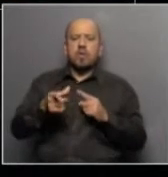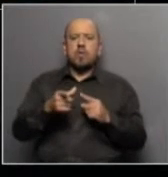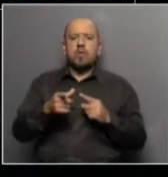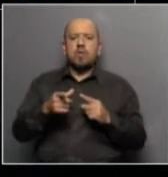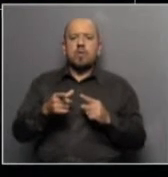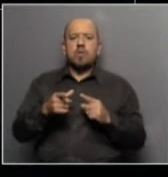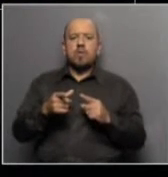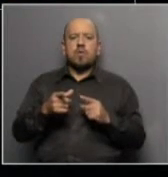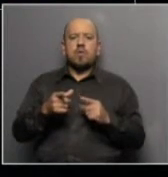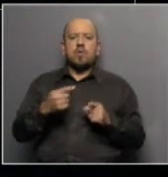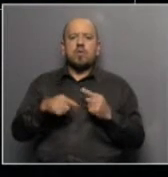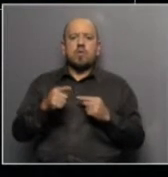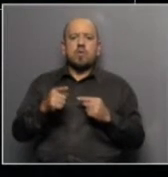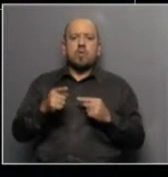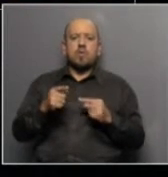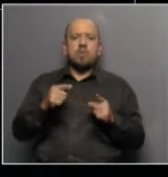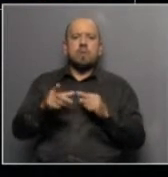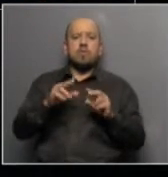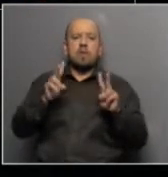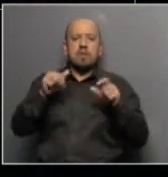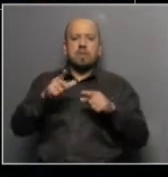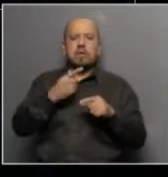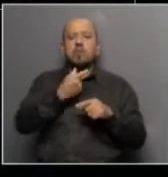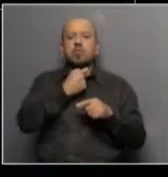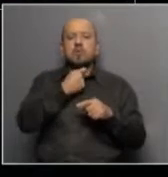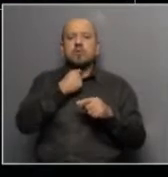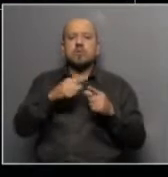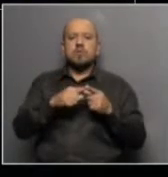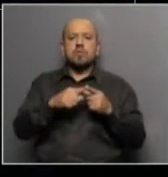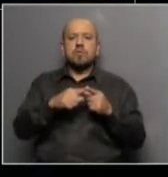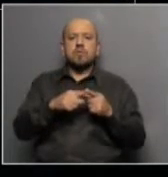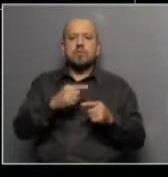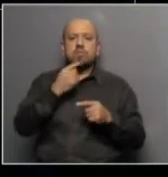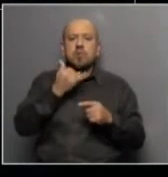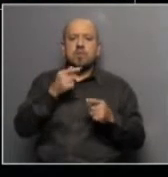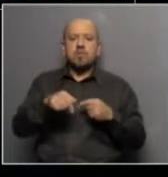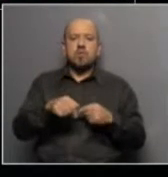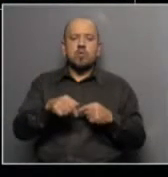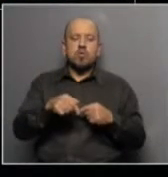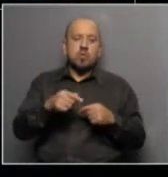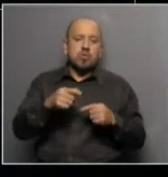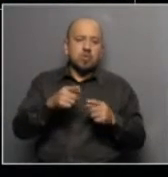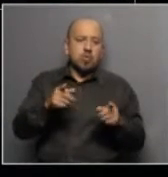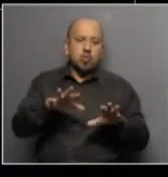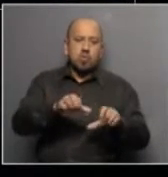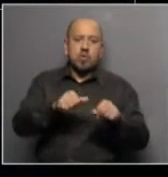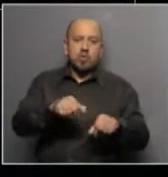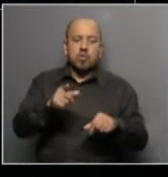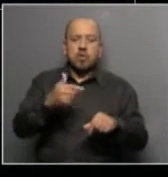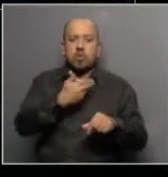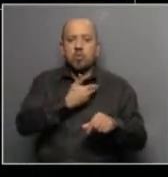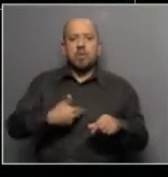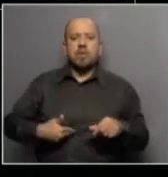bien, vamos a evitar la ocupación de terrenos. Por ejemplo, quien les está hablando... bajo el gobierno